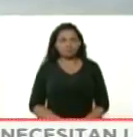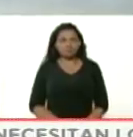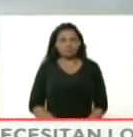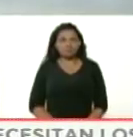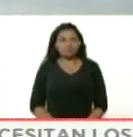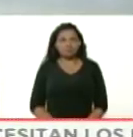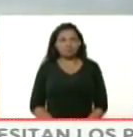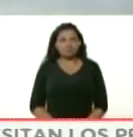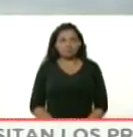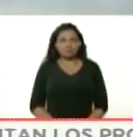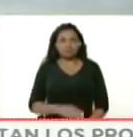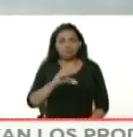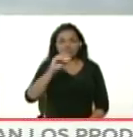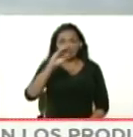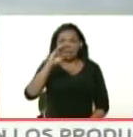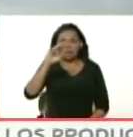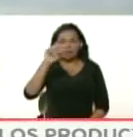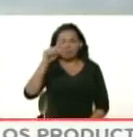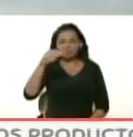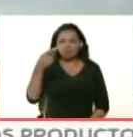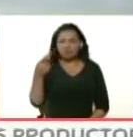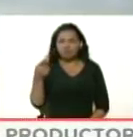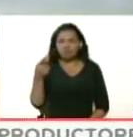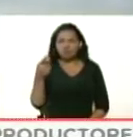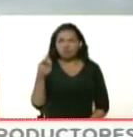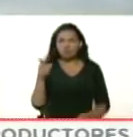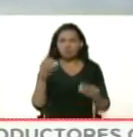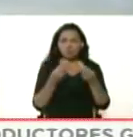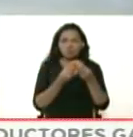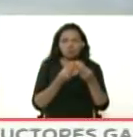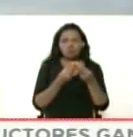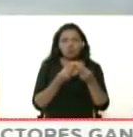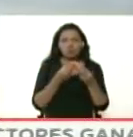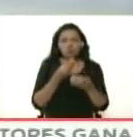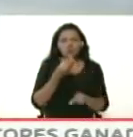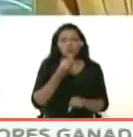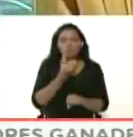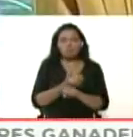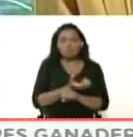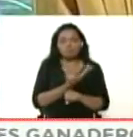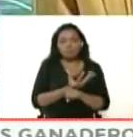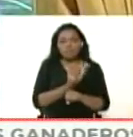¿Usted es de cabra? Cabra con piña.